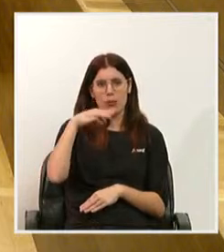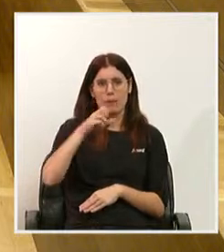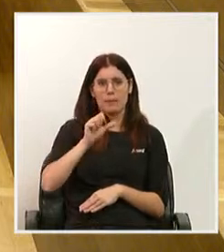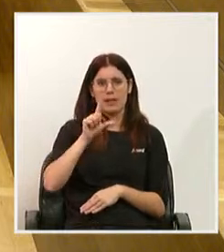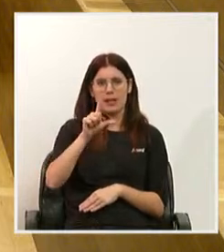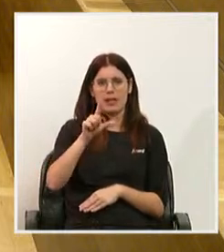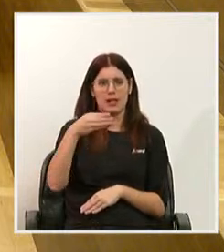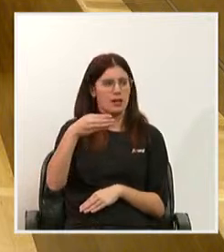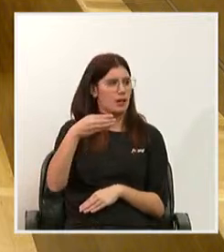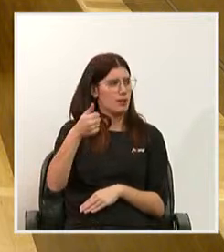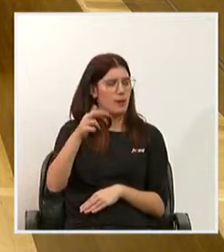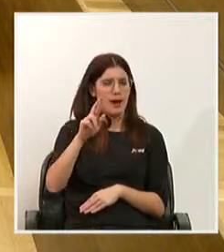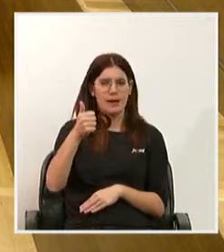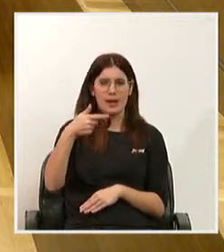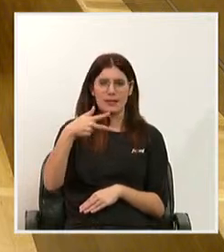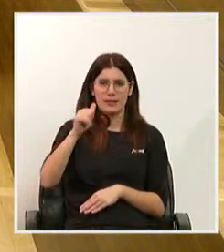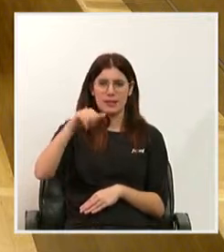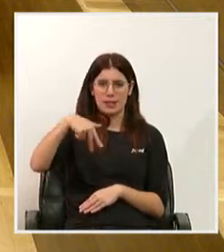barrachina